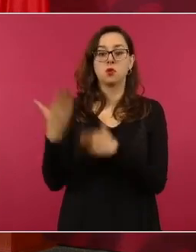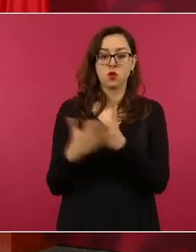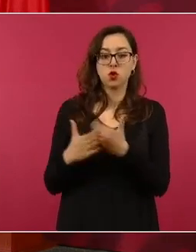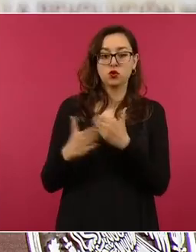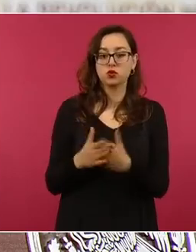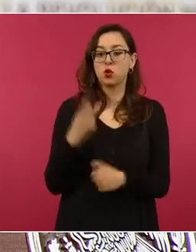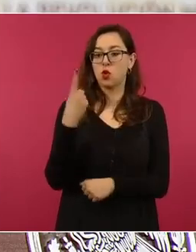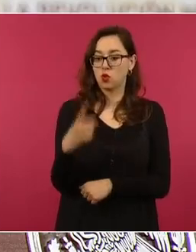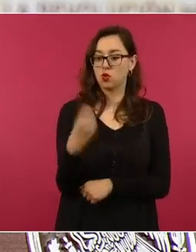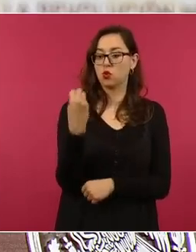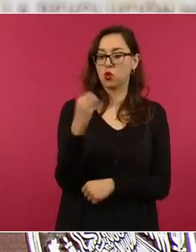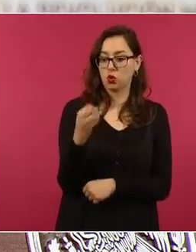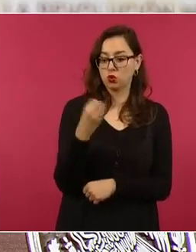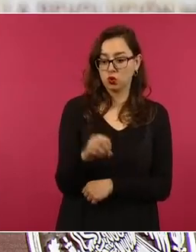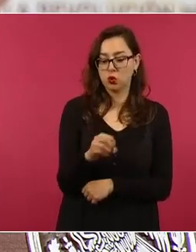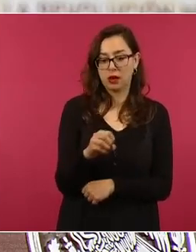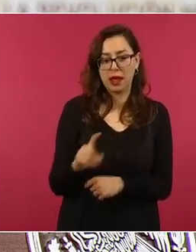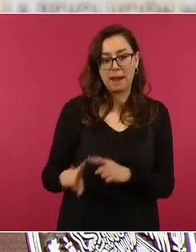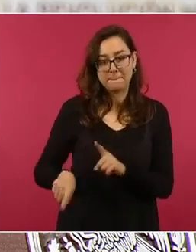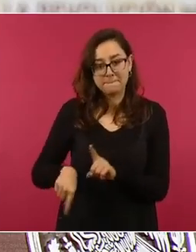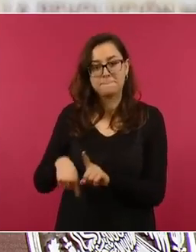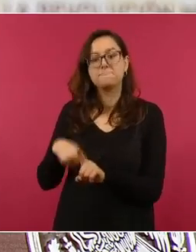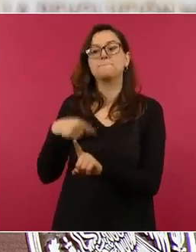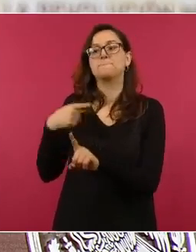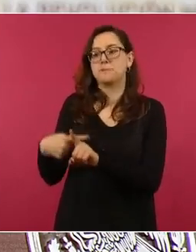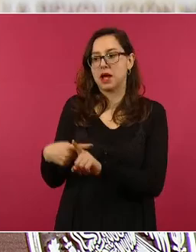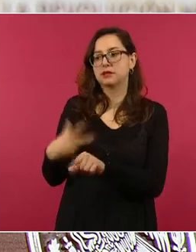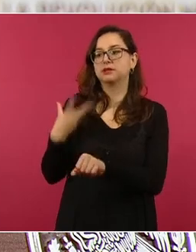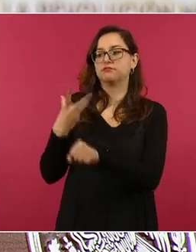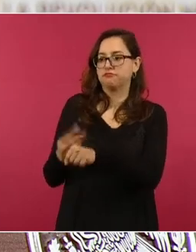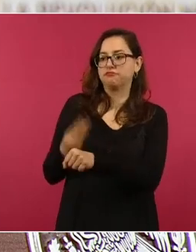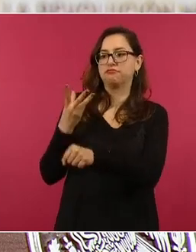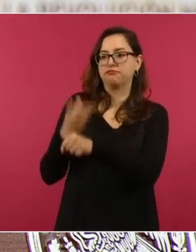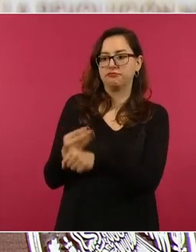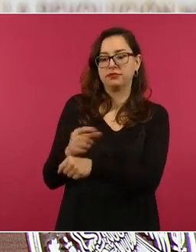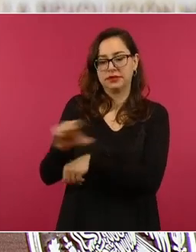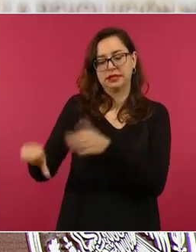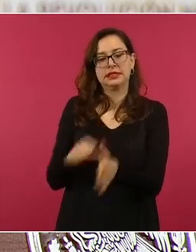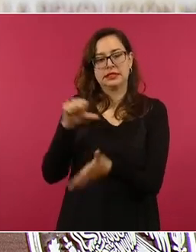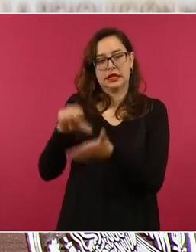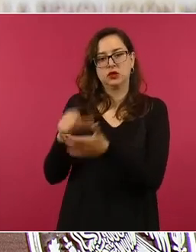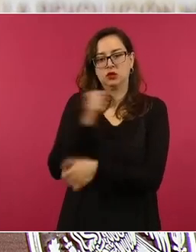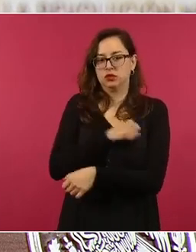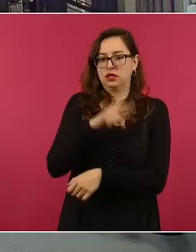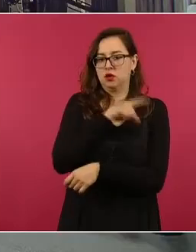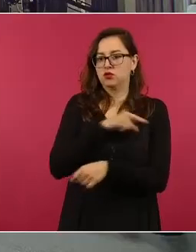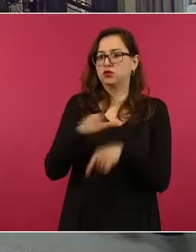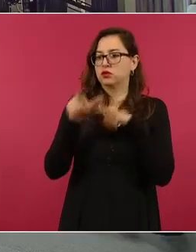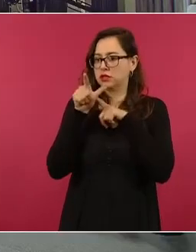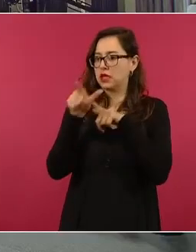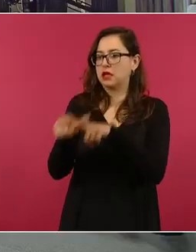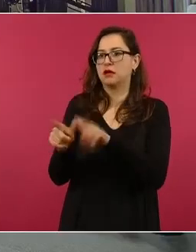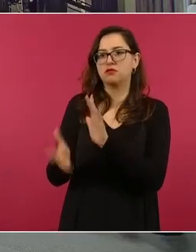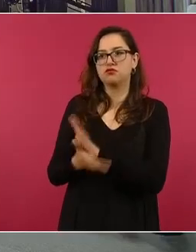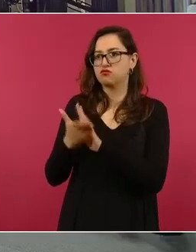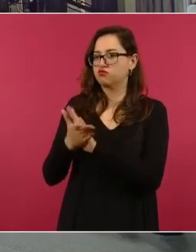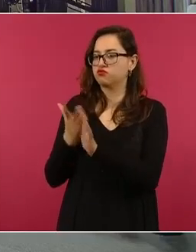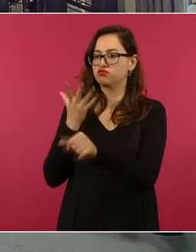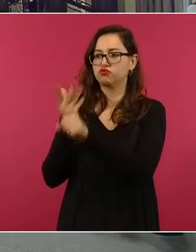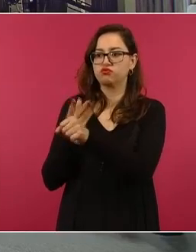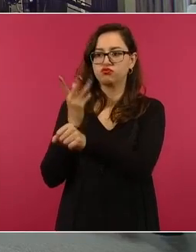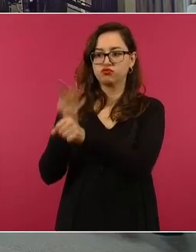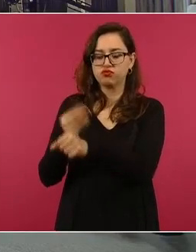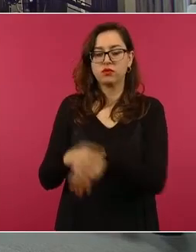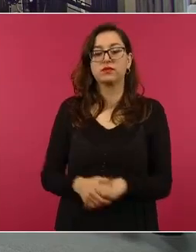inicia otro grupo de unidades de primer nivel que están siendo intervenidas para su rehabilitación. También en abasto estamos